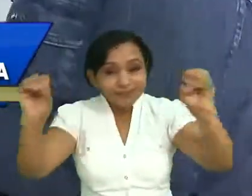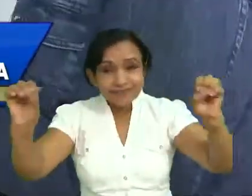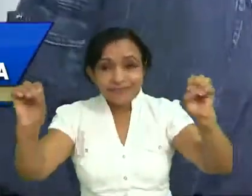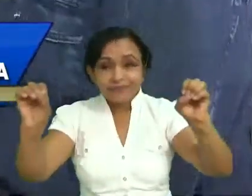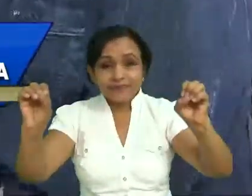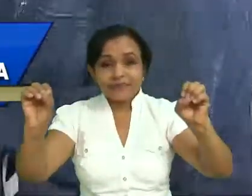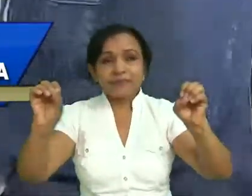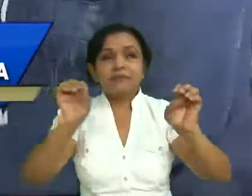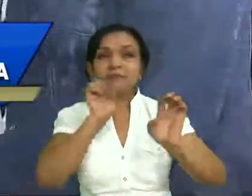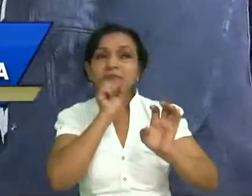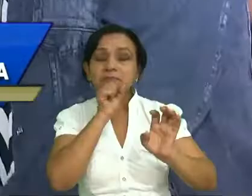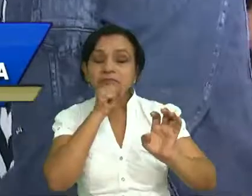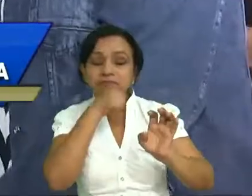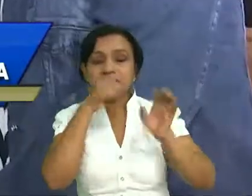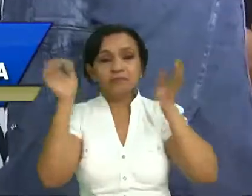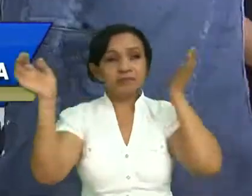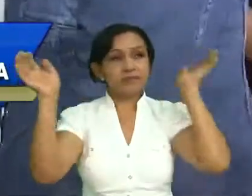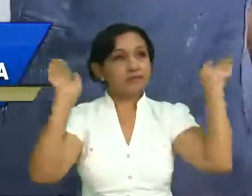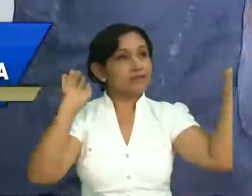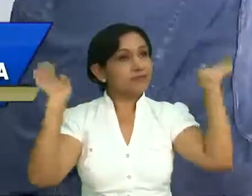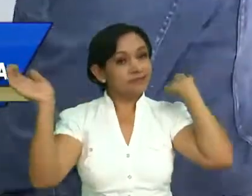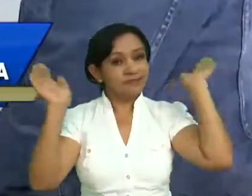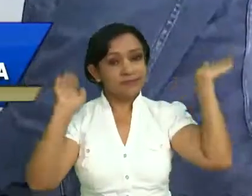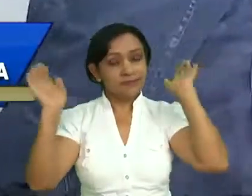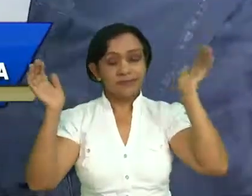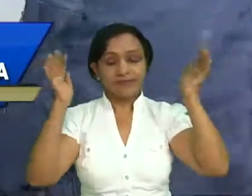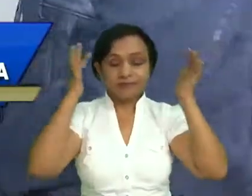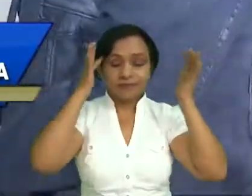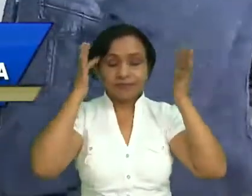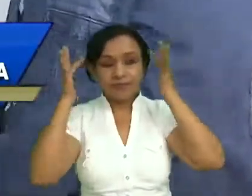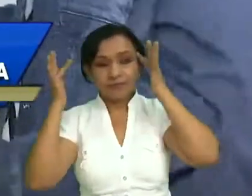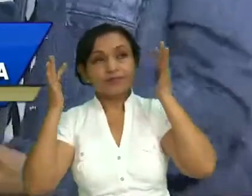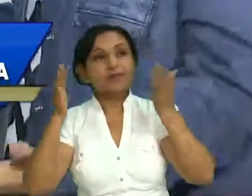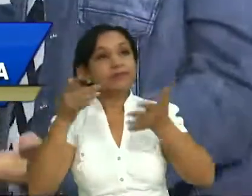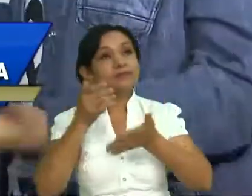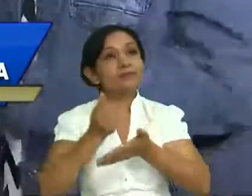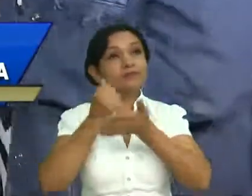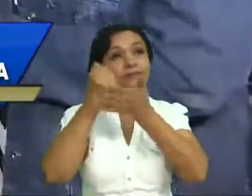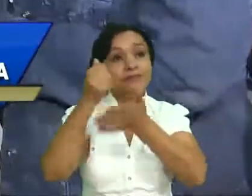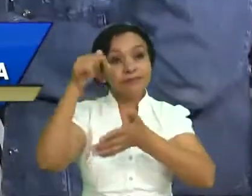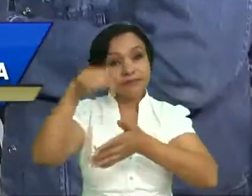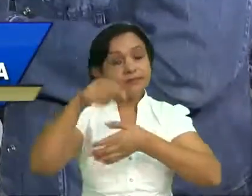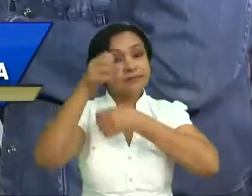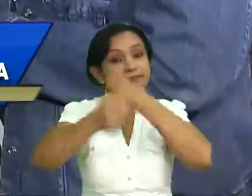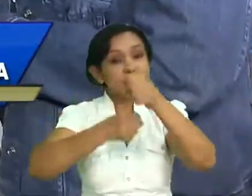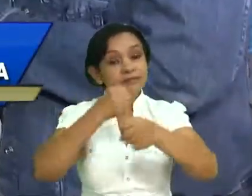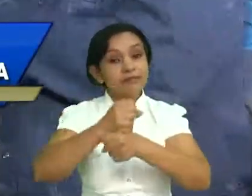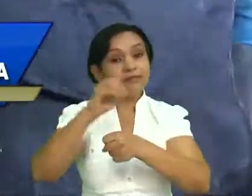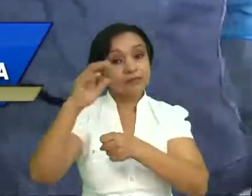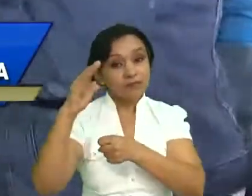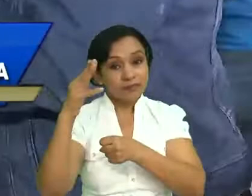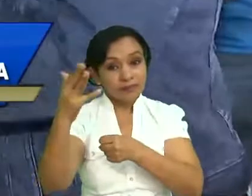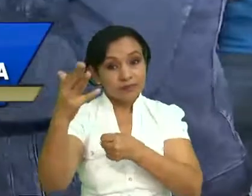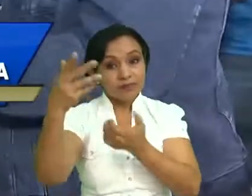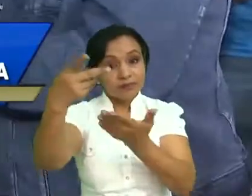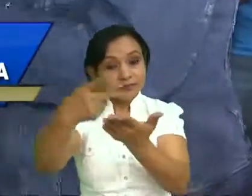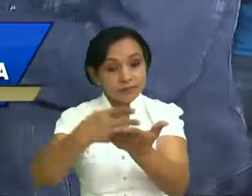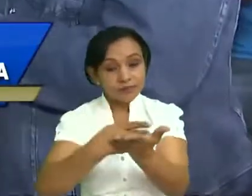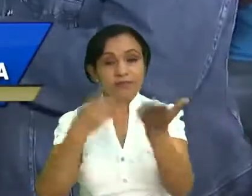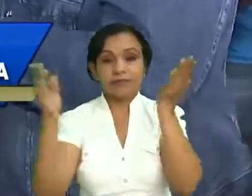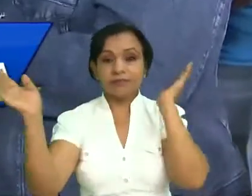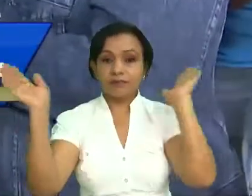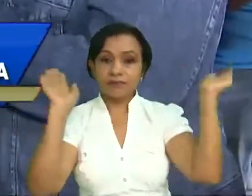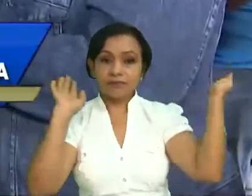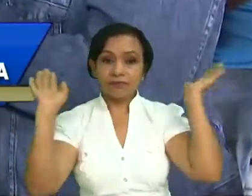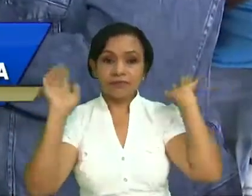los más antiguos que nosotros tenemos. Nosotros la preocupación es invertir, y para este año hay 9 proyectos en los mercados con una